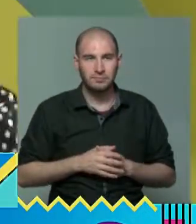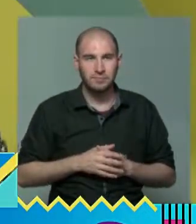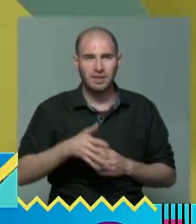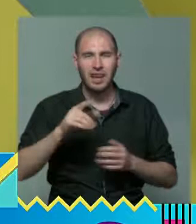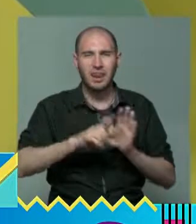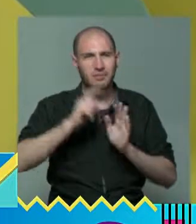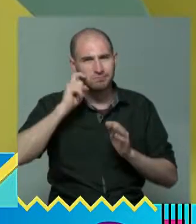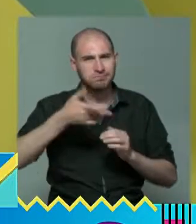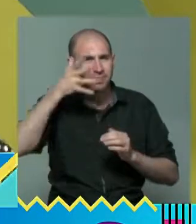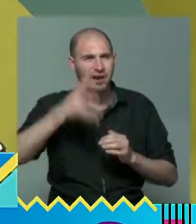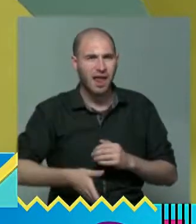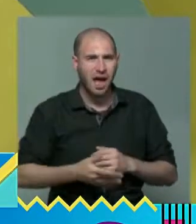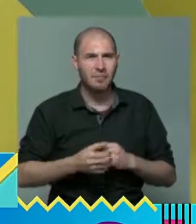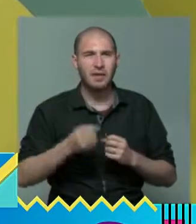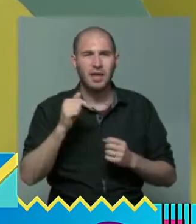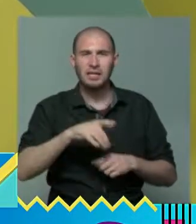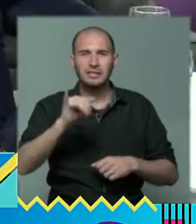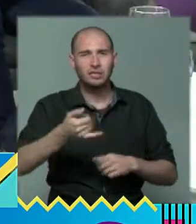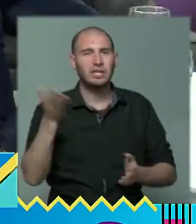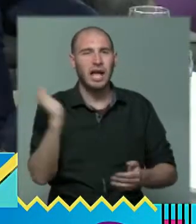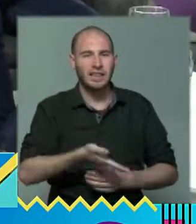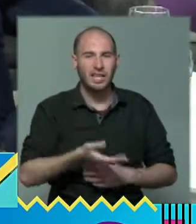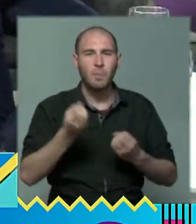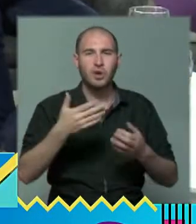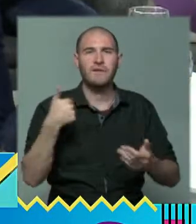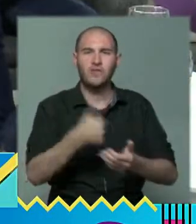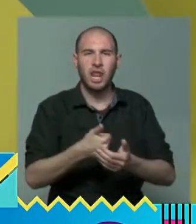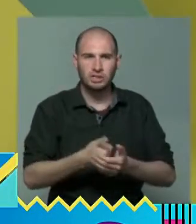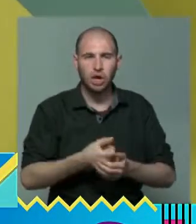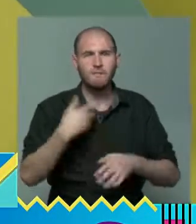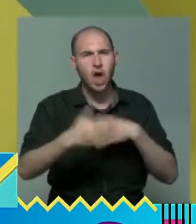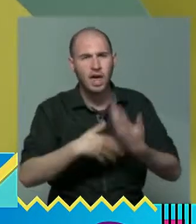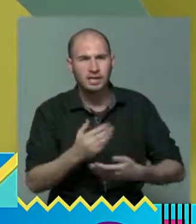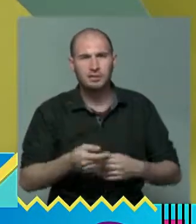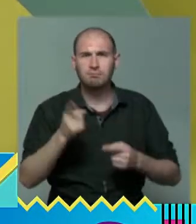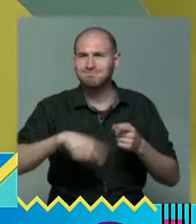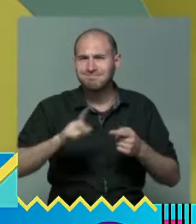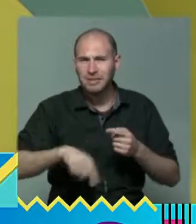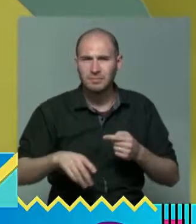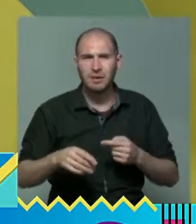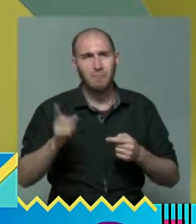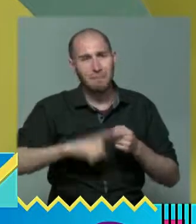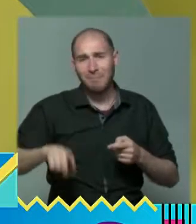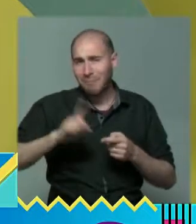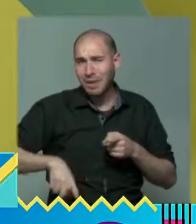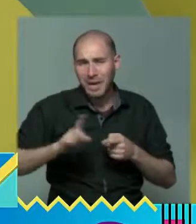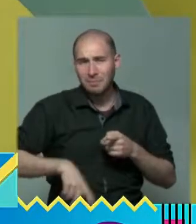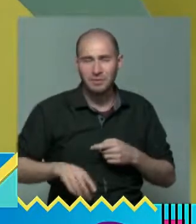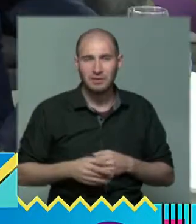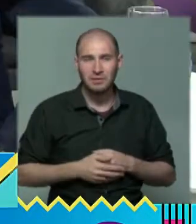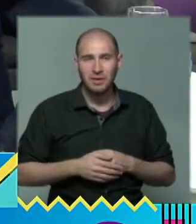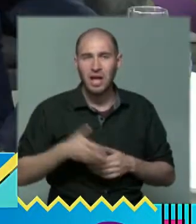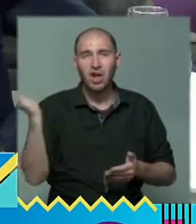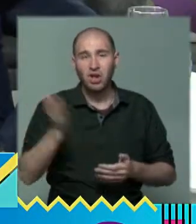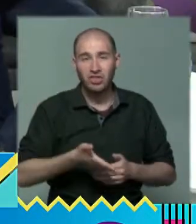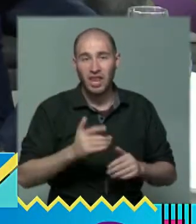grave el delito que había cometido, por el cual tenía que estar condenado, porque era un agresor sexual, porque era violento, porque era reincidente, o reiterante por lo menos, no recibió